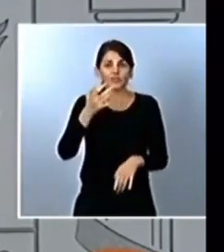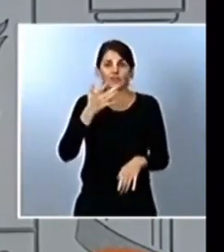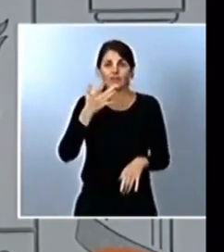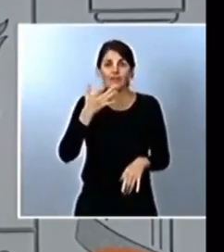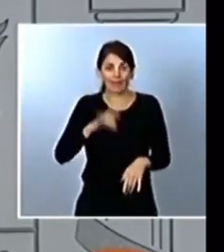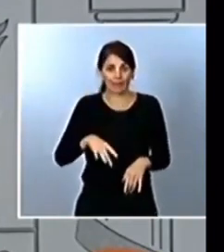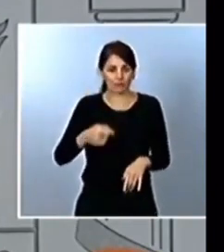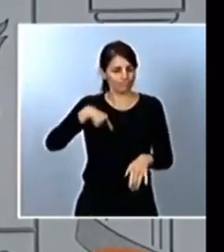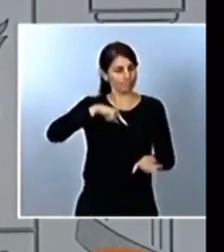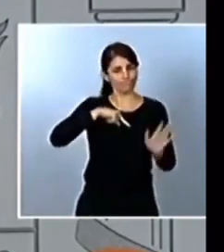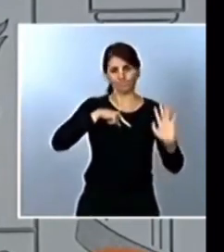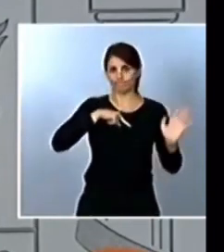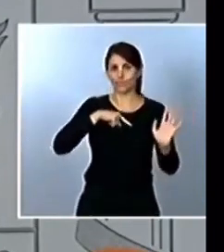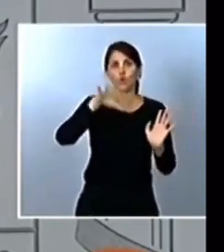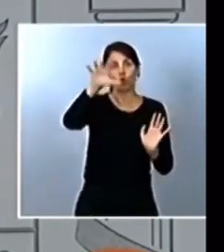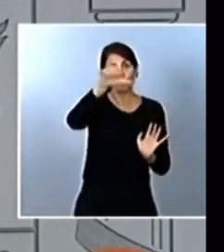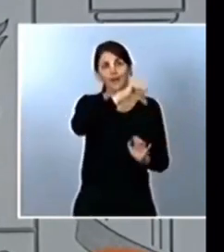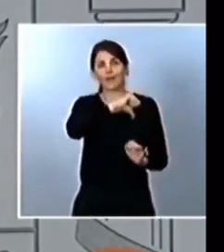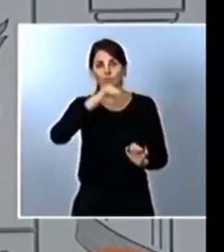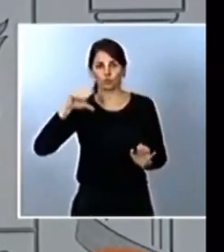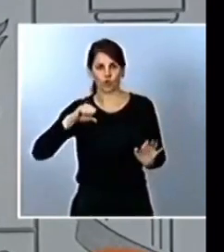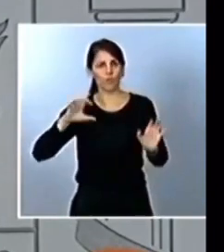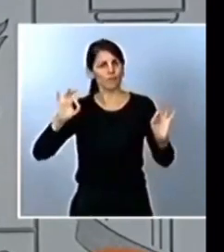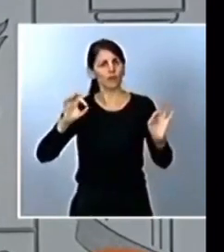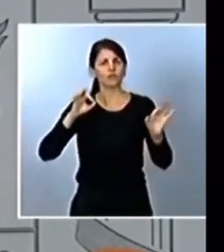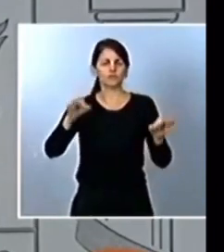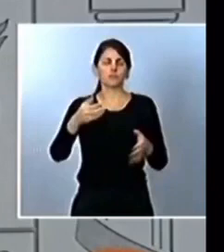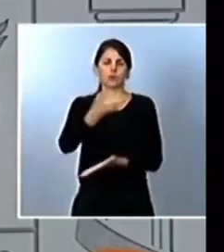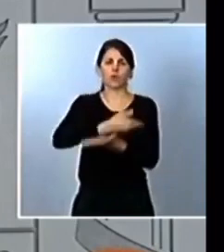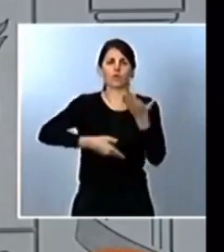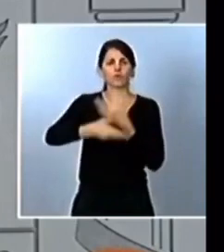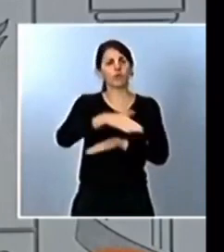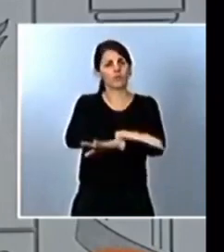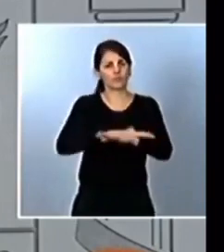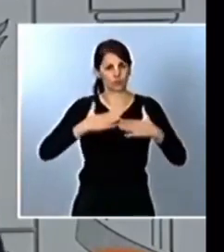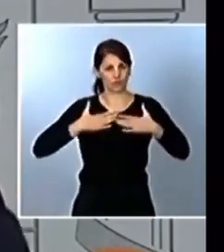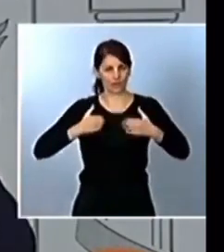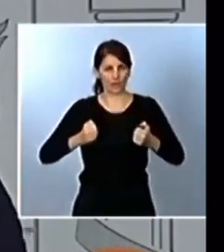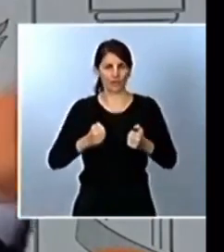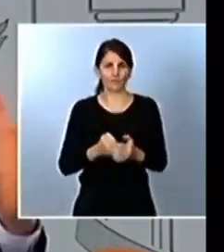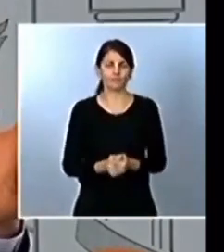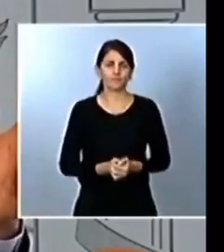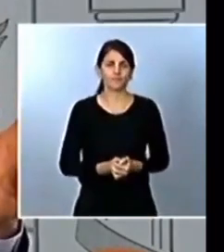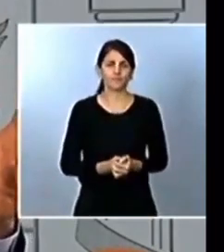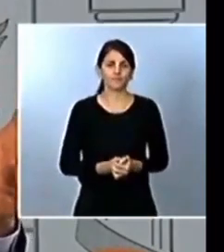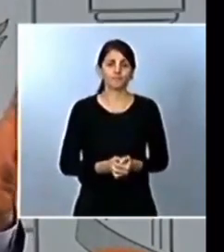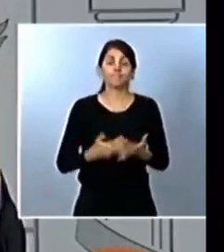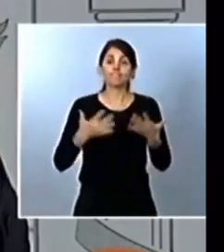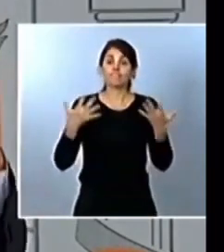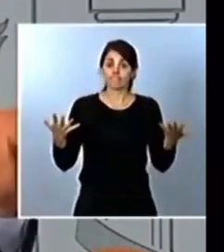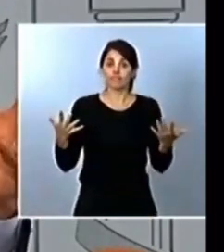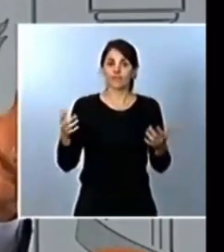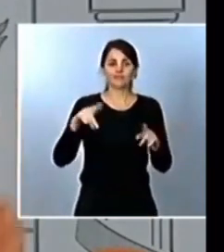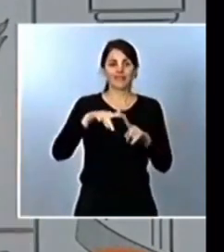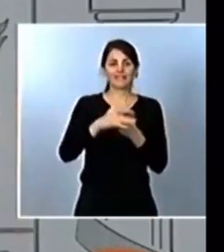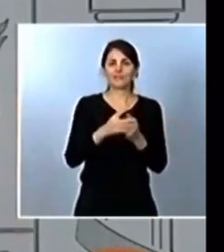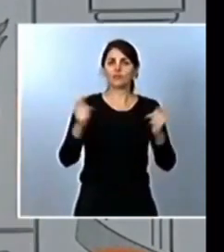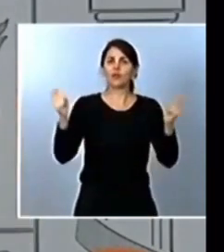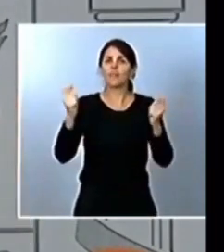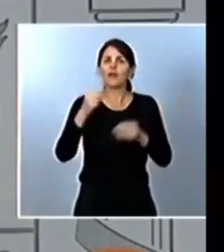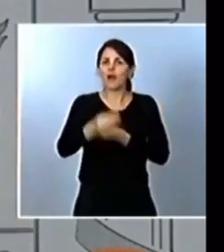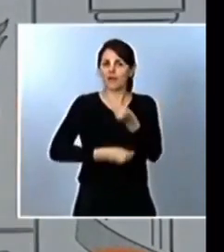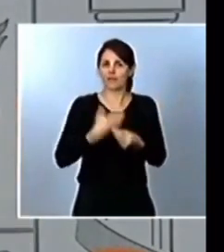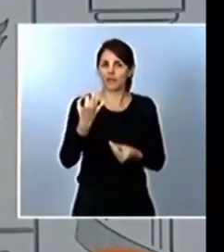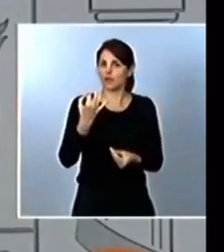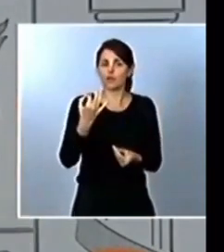con el Ministerio de Sanidad. Dicho esto, ¿qué es lo que hace este estado de alarma? Este estado de alarma da una cobertura jurídica, constitucional, para